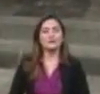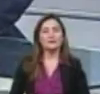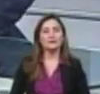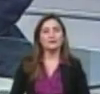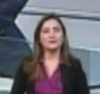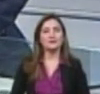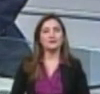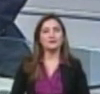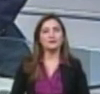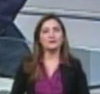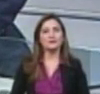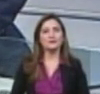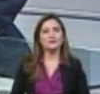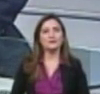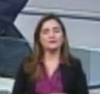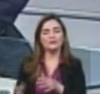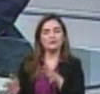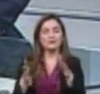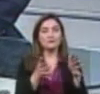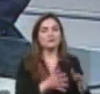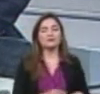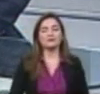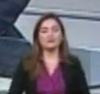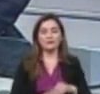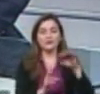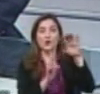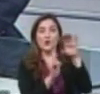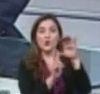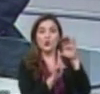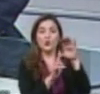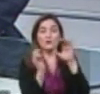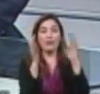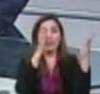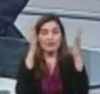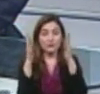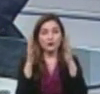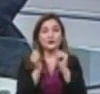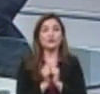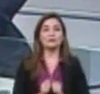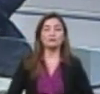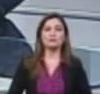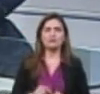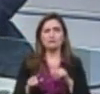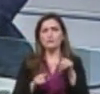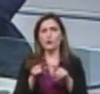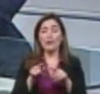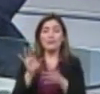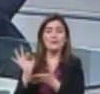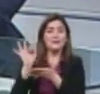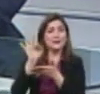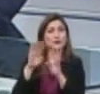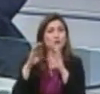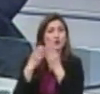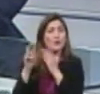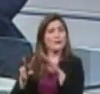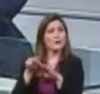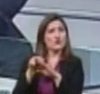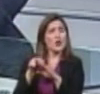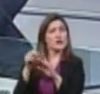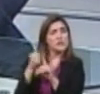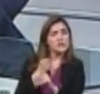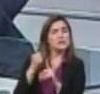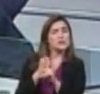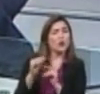horas. El Pleno del Consejo de Participación Ciudadana Transitorio escuchó, entre otros, a representantes de la Comisión Nacional